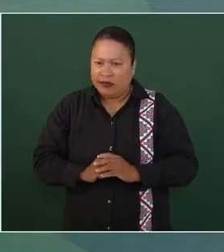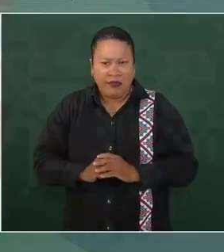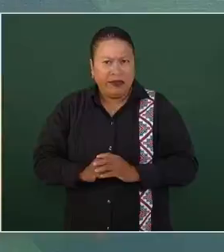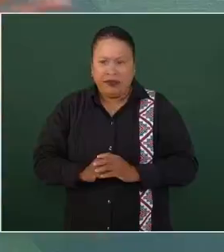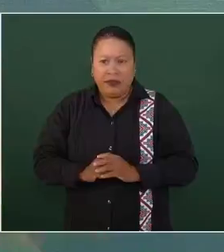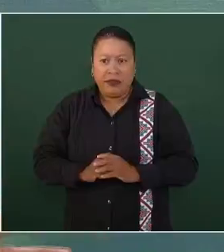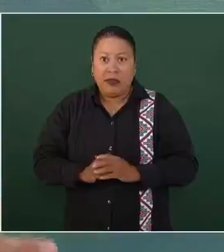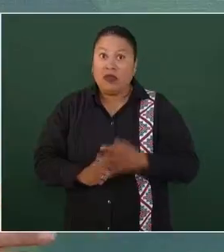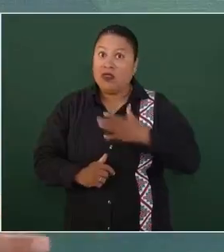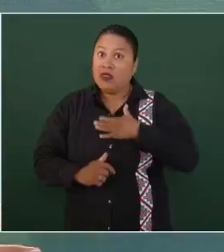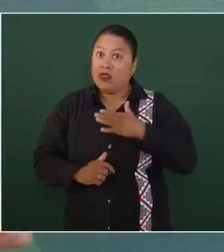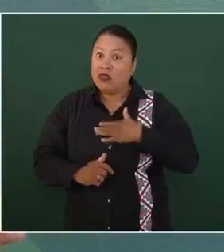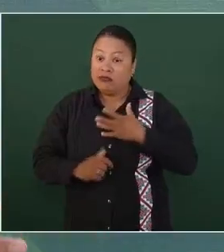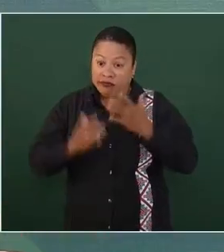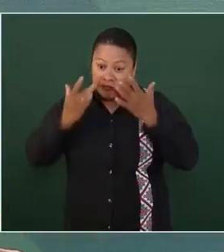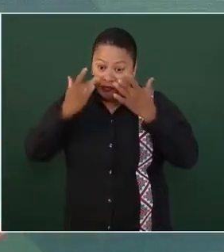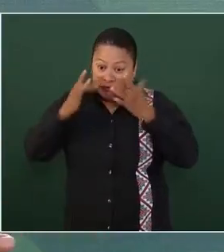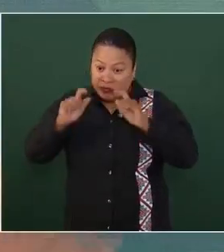ya cuando yo me vaya